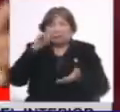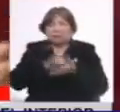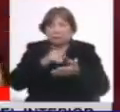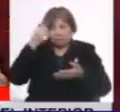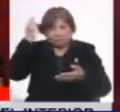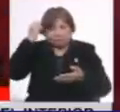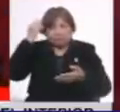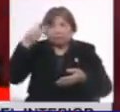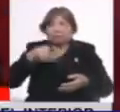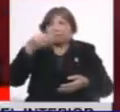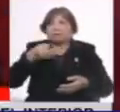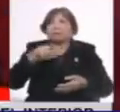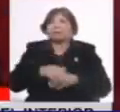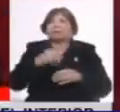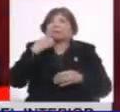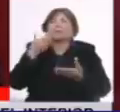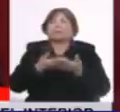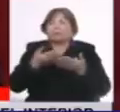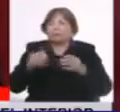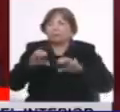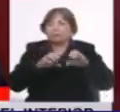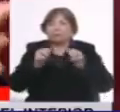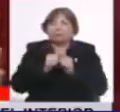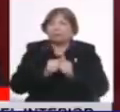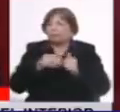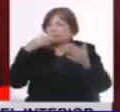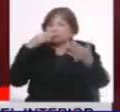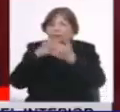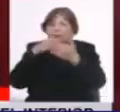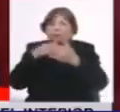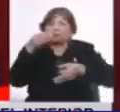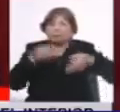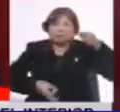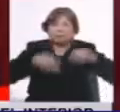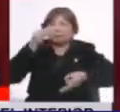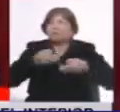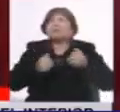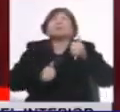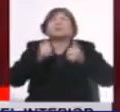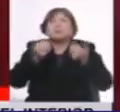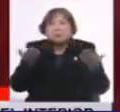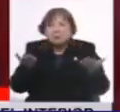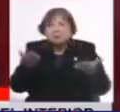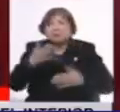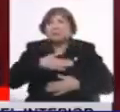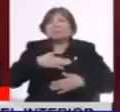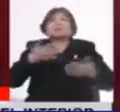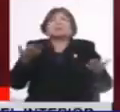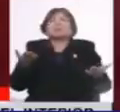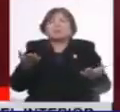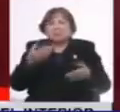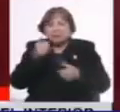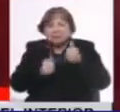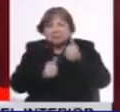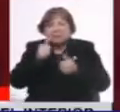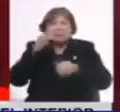se sepa la verdad sobre estos hechos. Obstrucción a la justicia. ¿Cuál es el hecho físico?